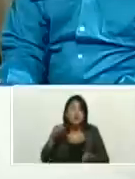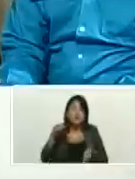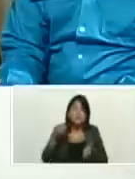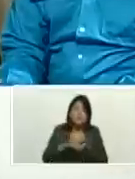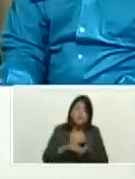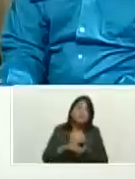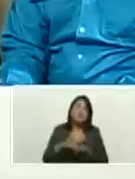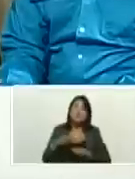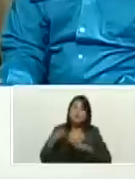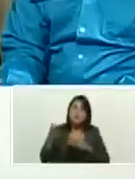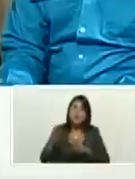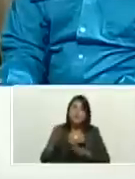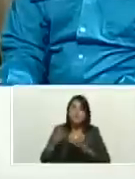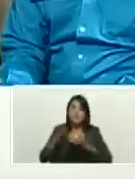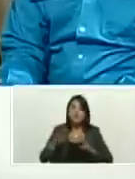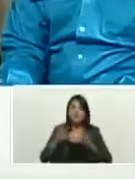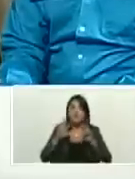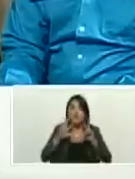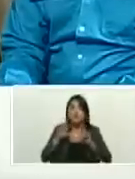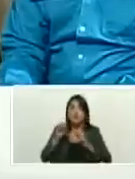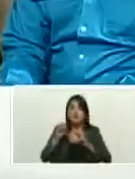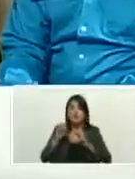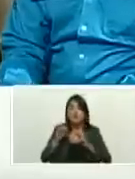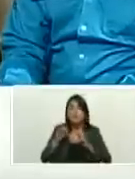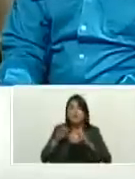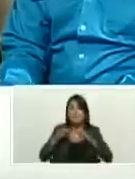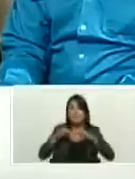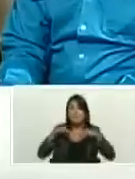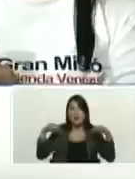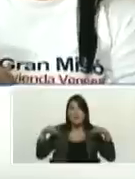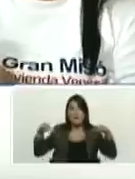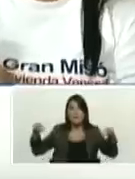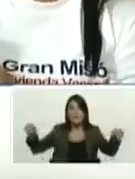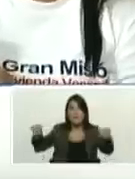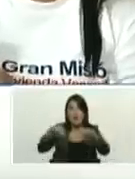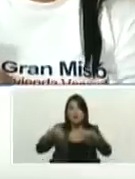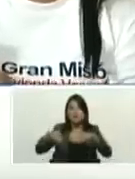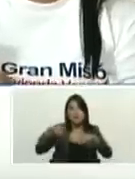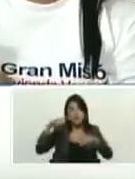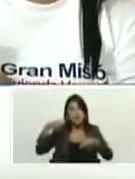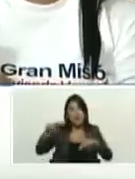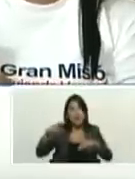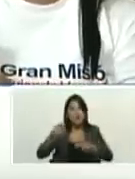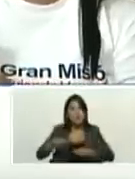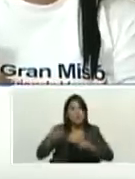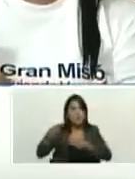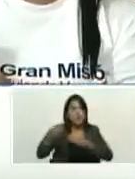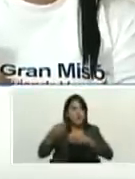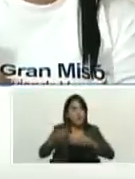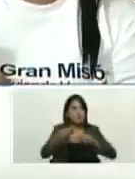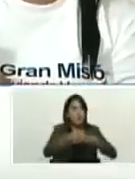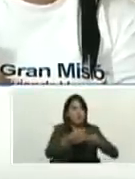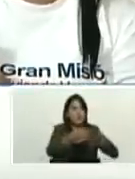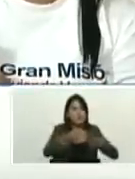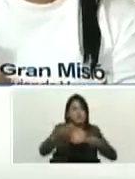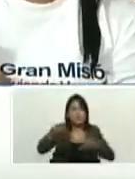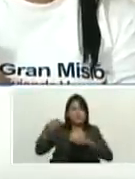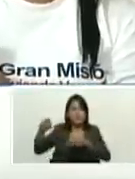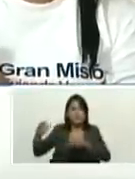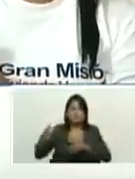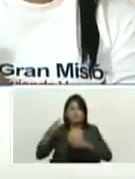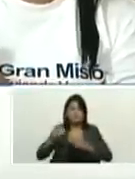60, 70, 80 metros cuadrados con su hábitat. Viviendas verdaderamente de